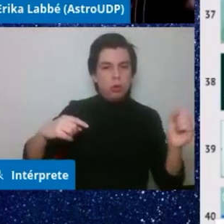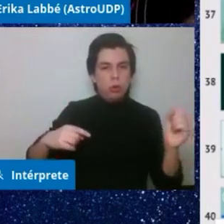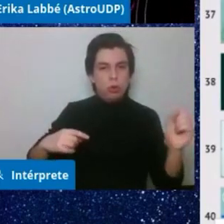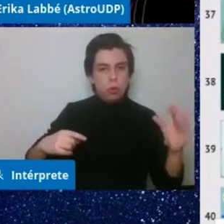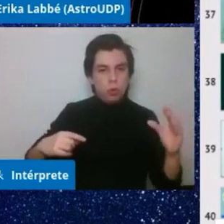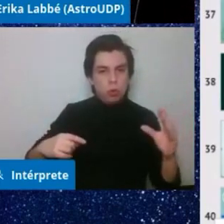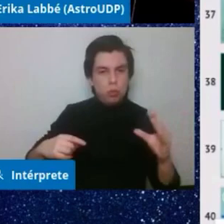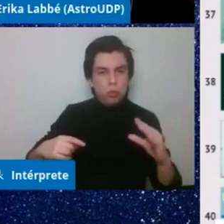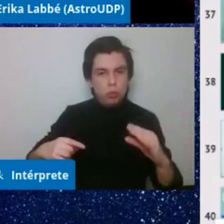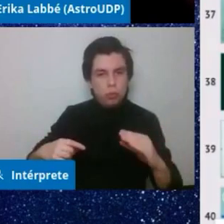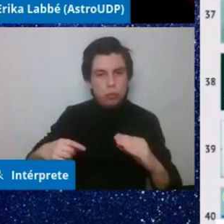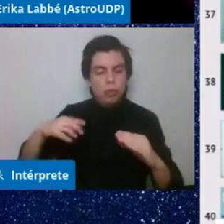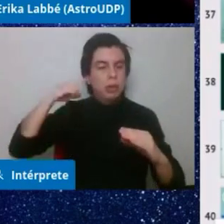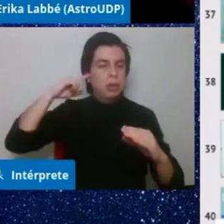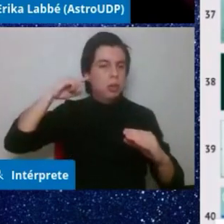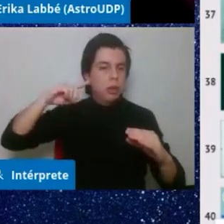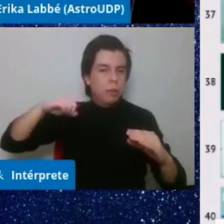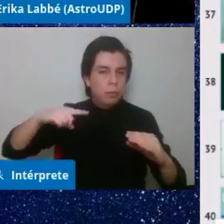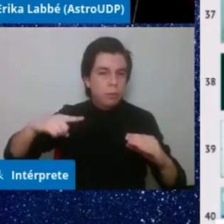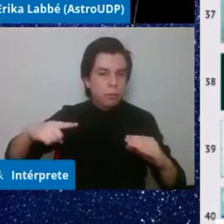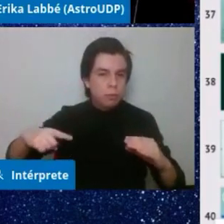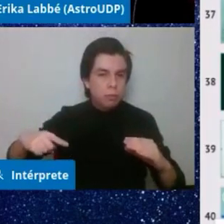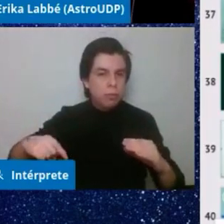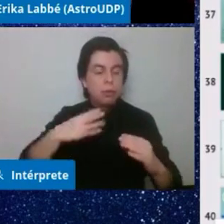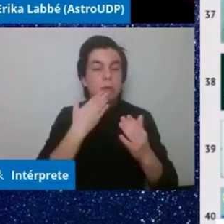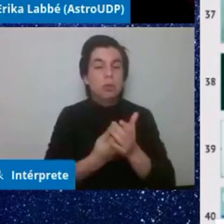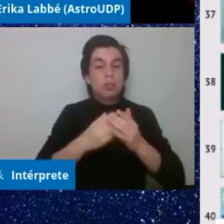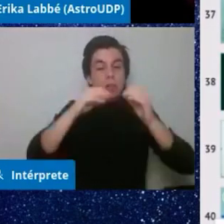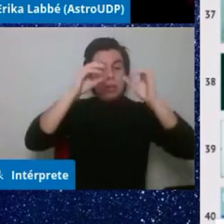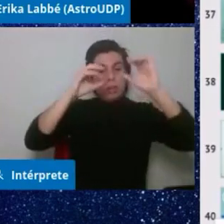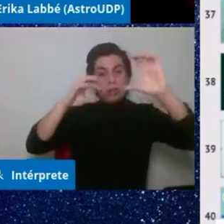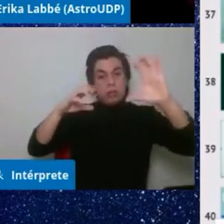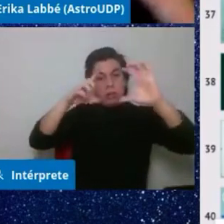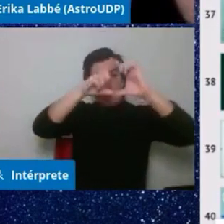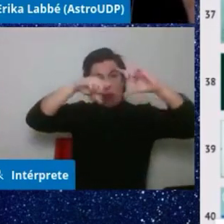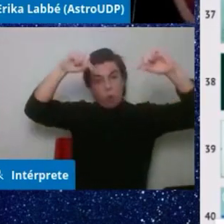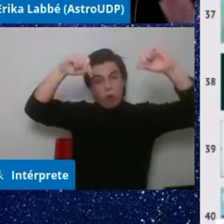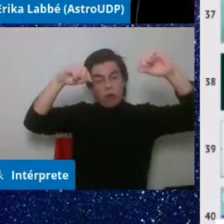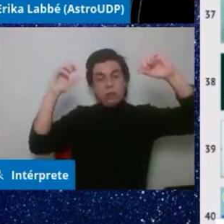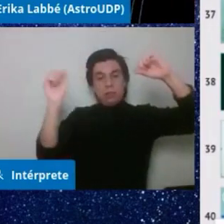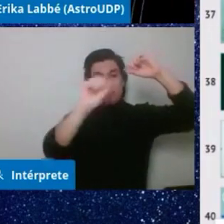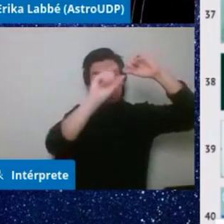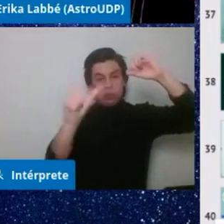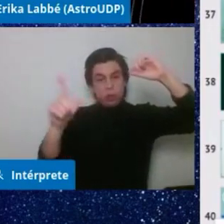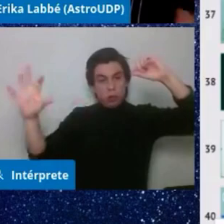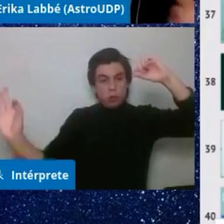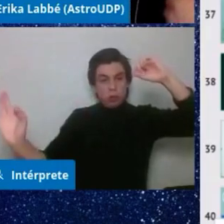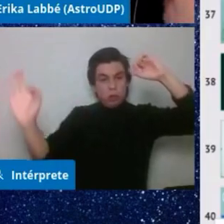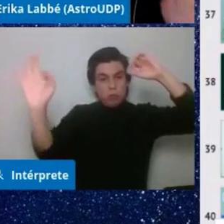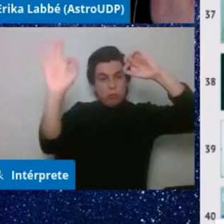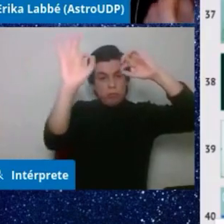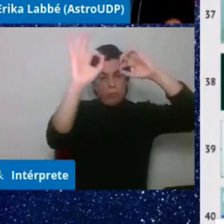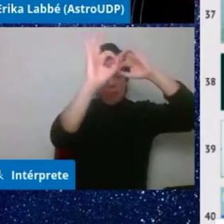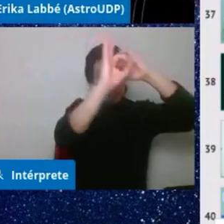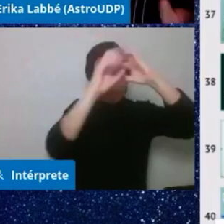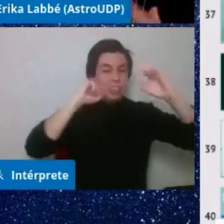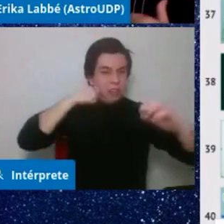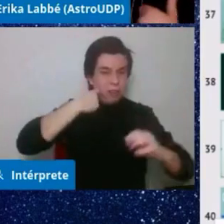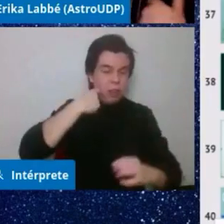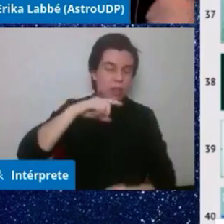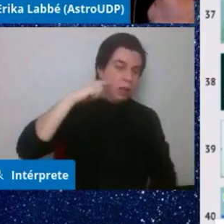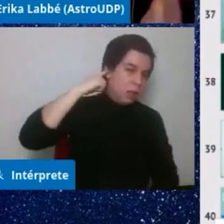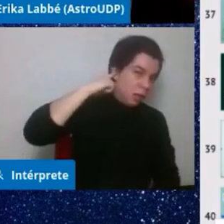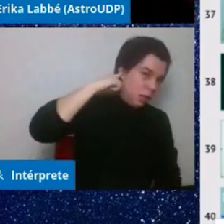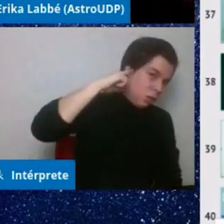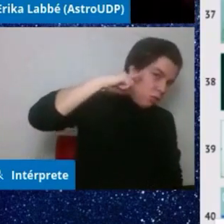tono. Entonces, ¿qué pasa con eso? Pasa que estás escuchando el eclipse. Es un dato real, nadie